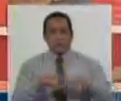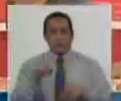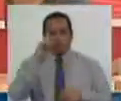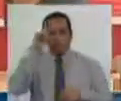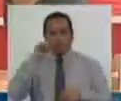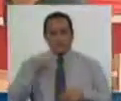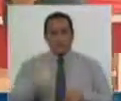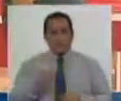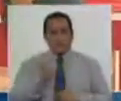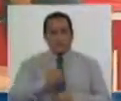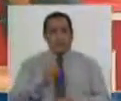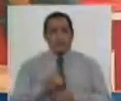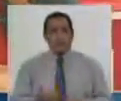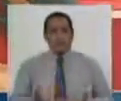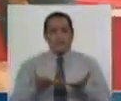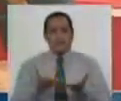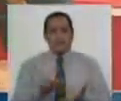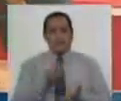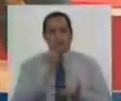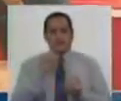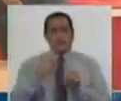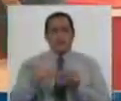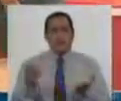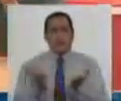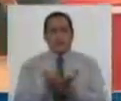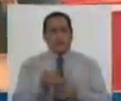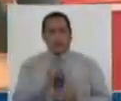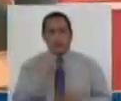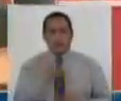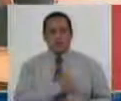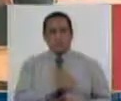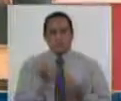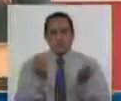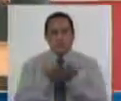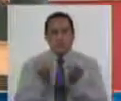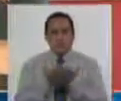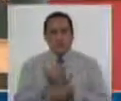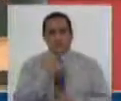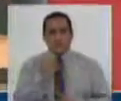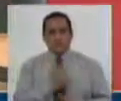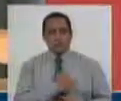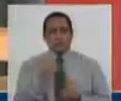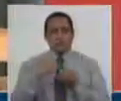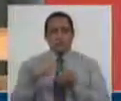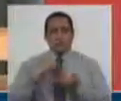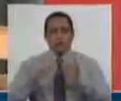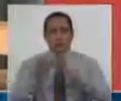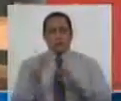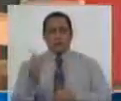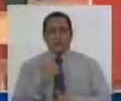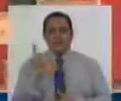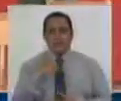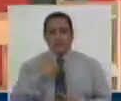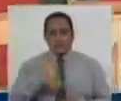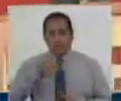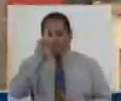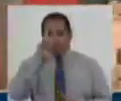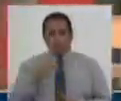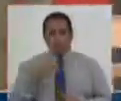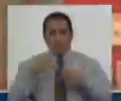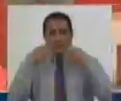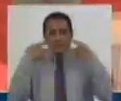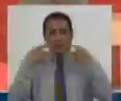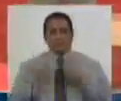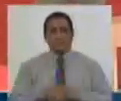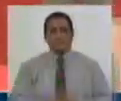gobierno, va a llevar la alimentación para los colegios secundarios, para los estudiantes de secundaria, en todas las comunidades nativas de nuestra Amazonía.